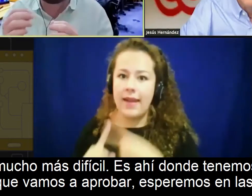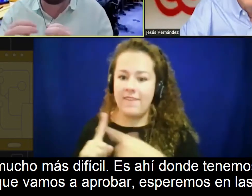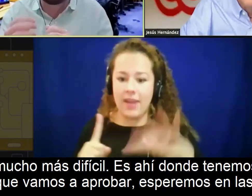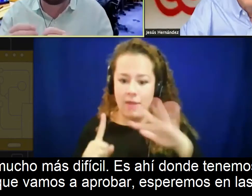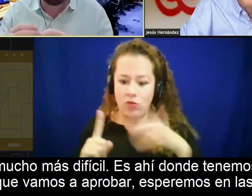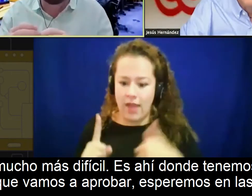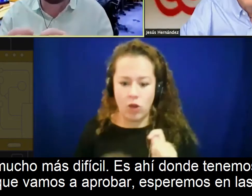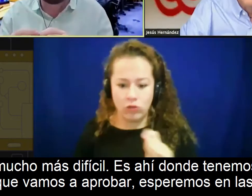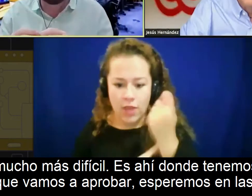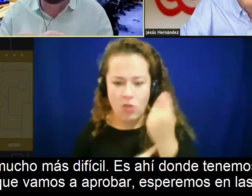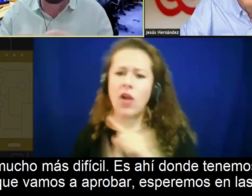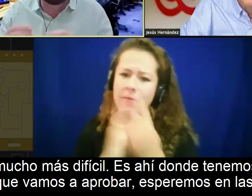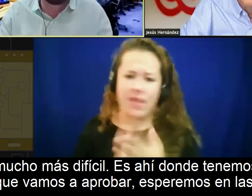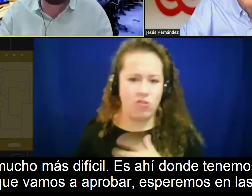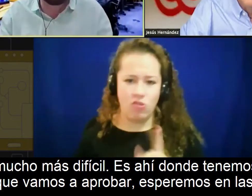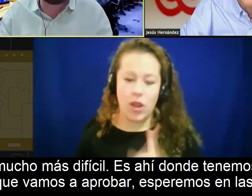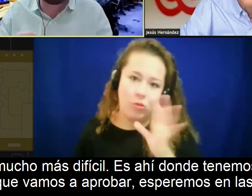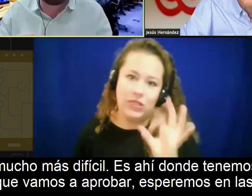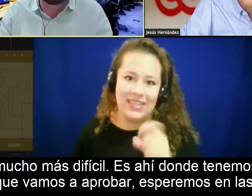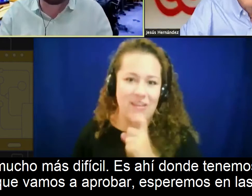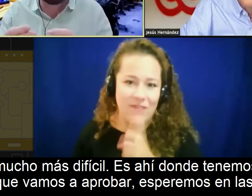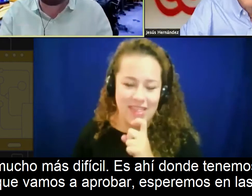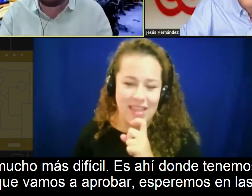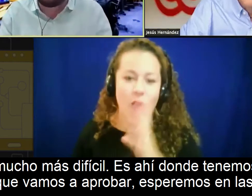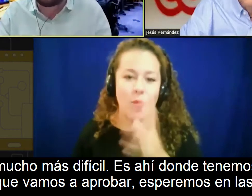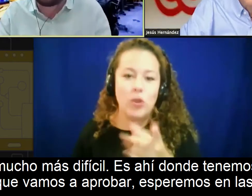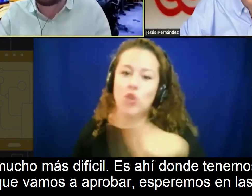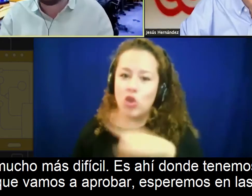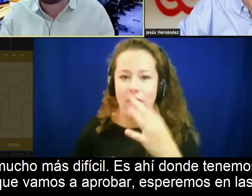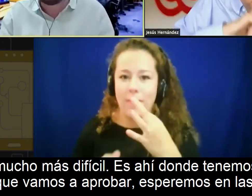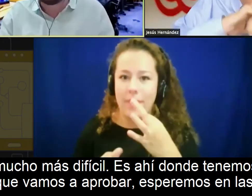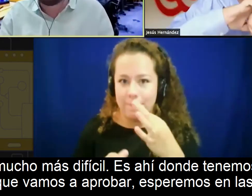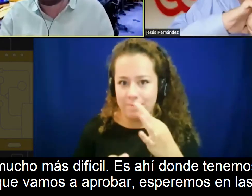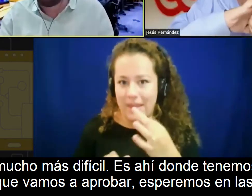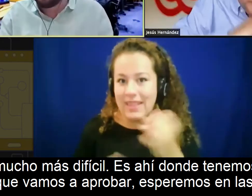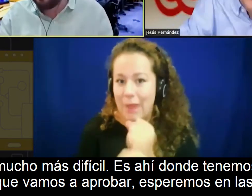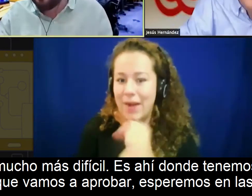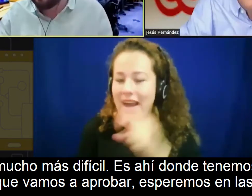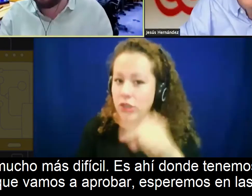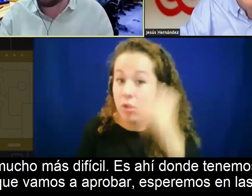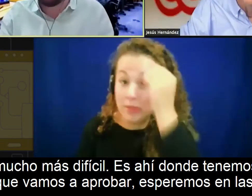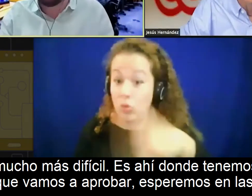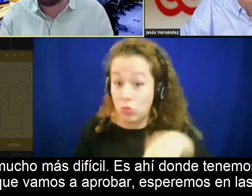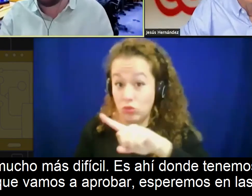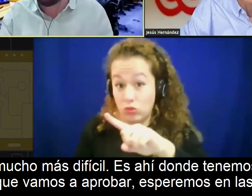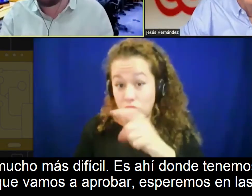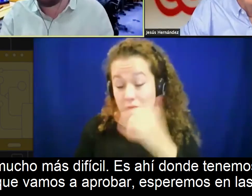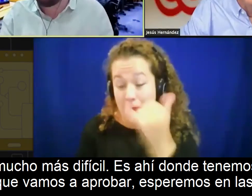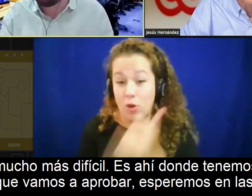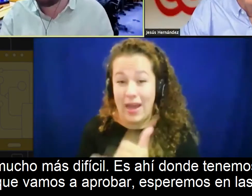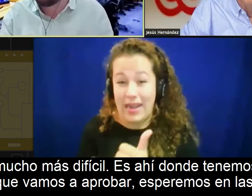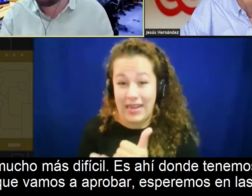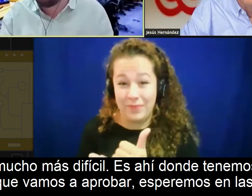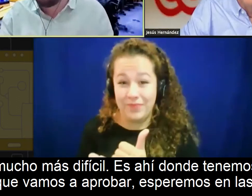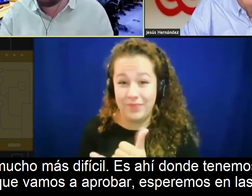les resultaría mucho más difícil. Es ahí donde tenemos que dar la batalla, y yo creo que el estándar que vais a aprobar, que vamos a aprobar, esperemos en las